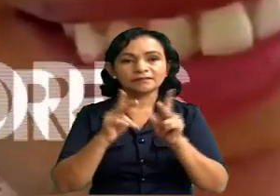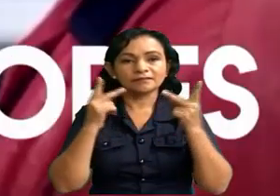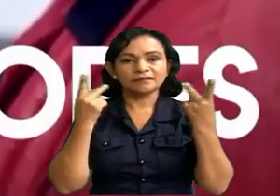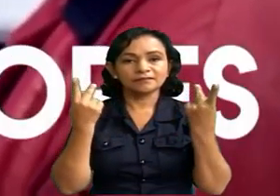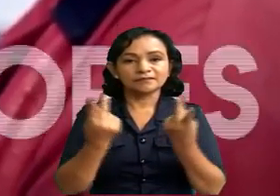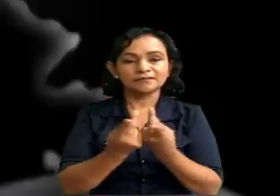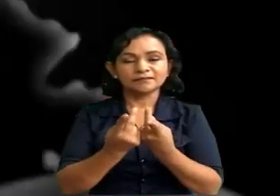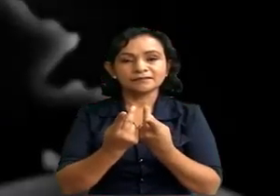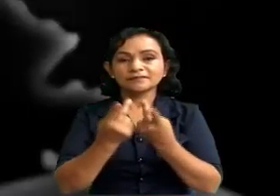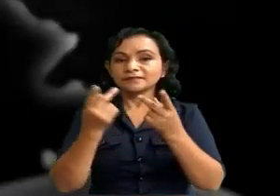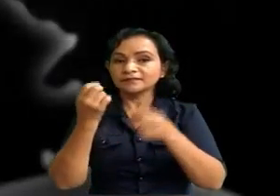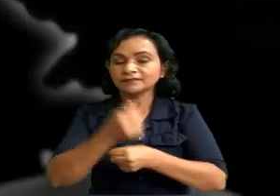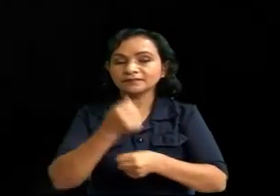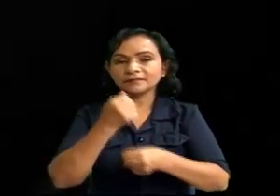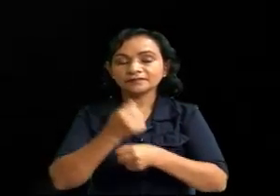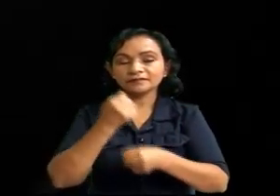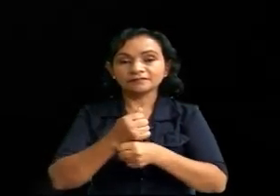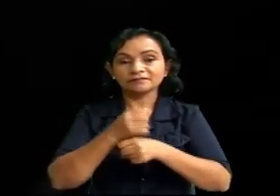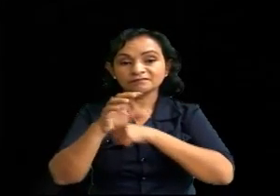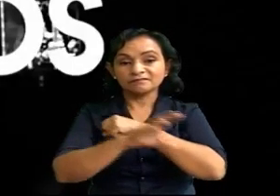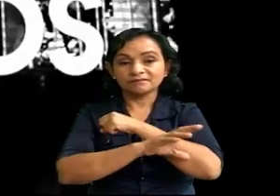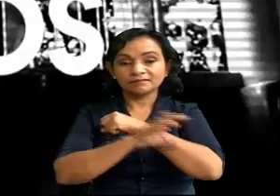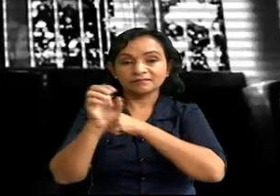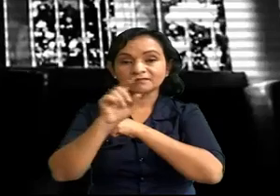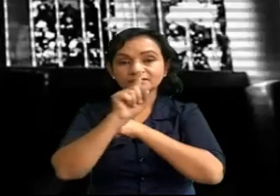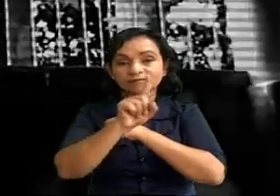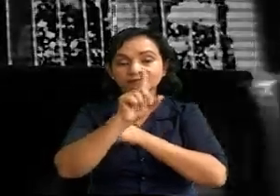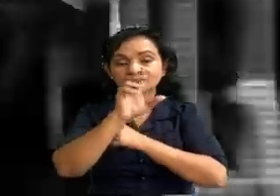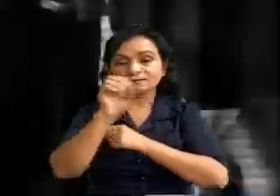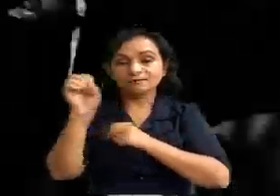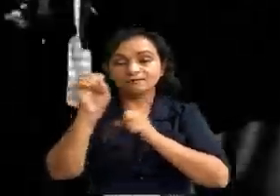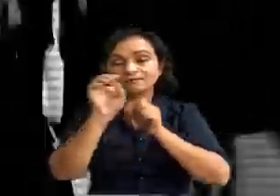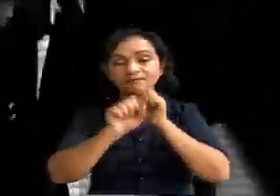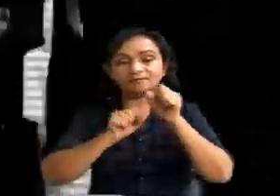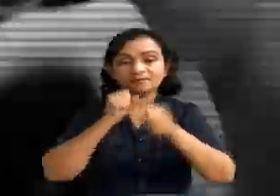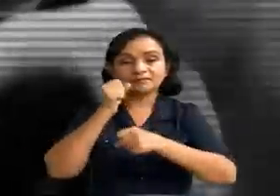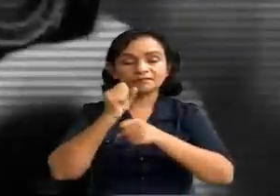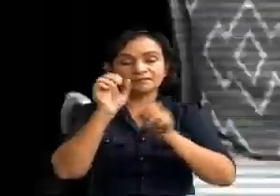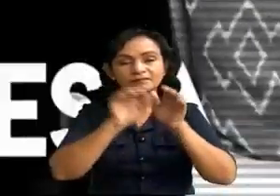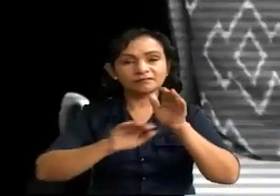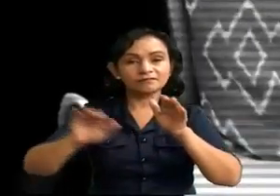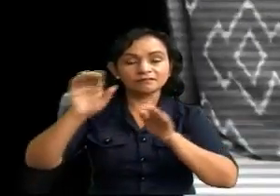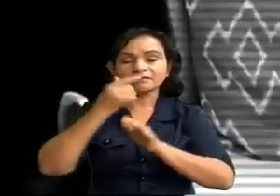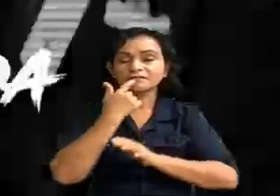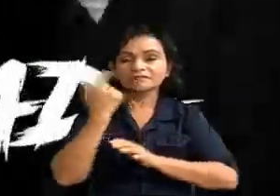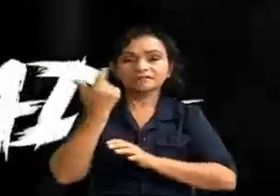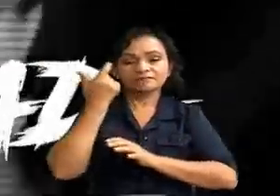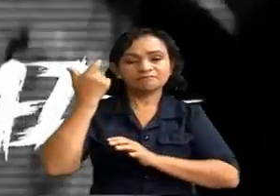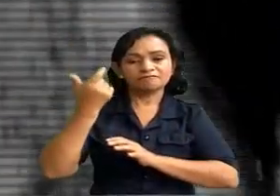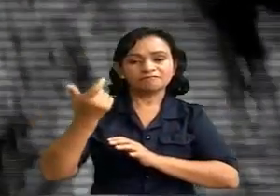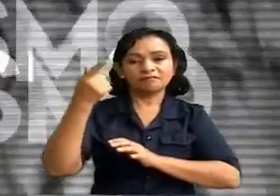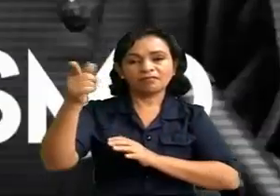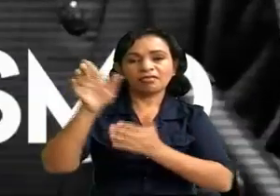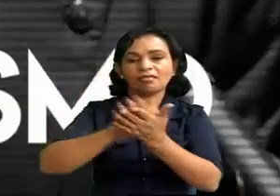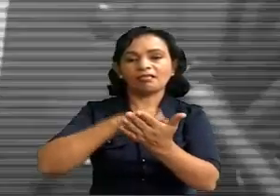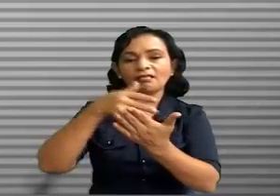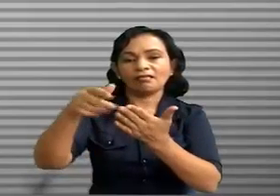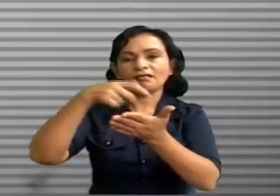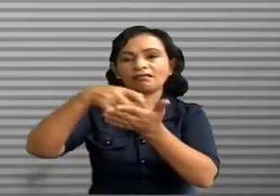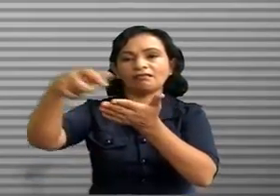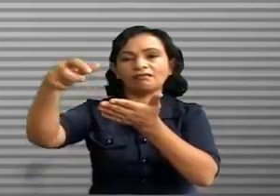los trabajadores se los robaron durante 100 años y más. ¿Quién? La burguesía, arrastrada al